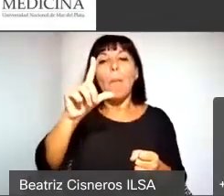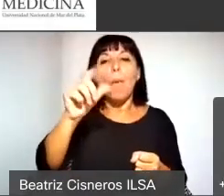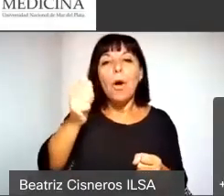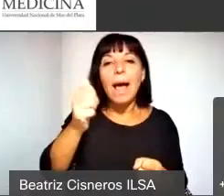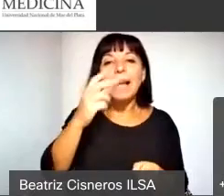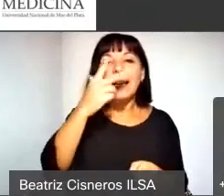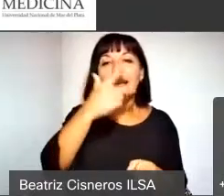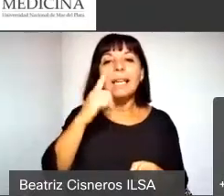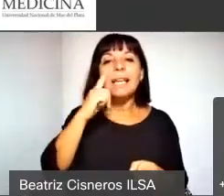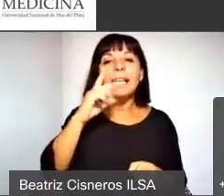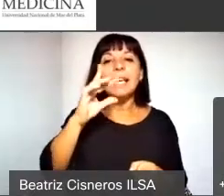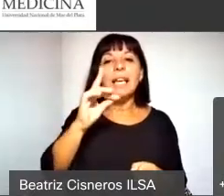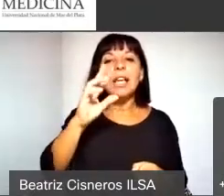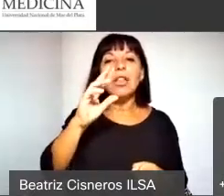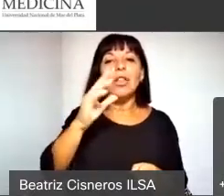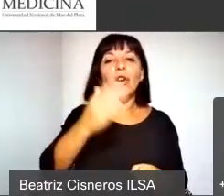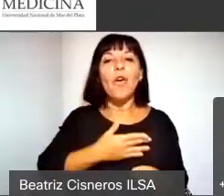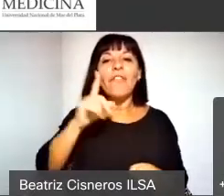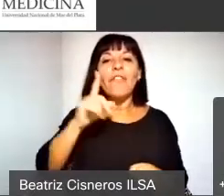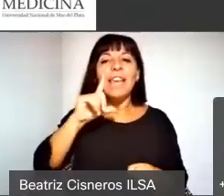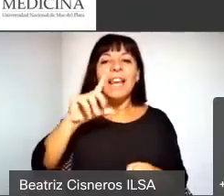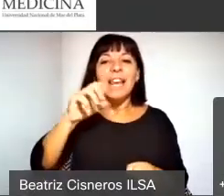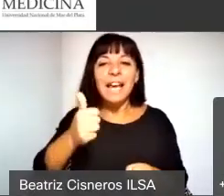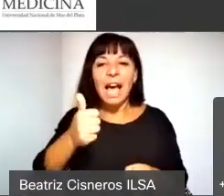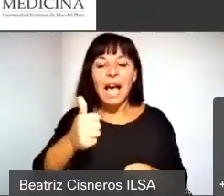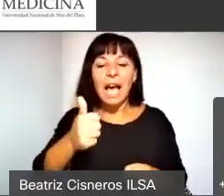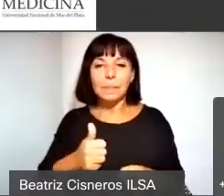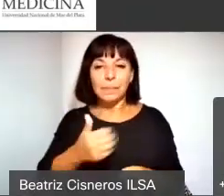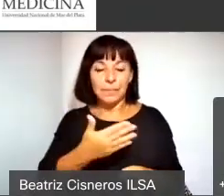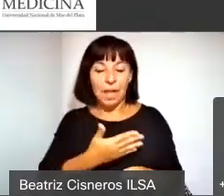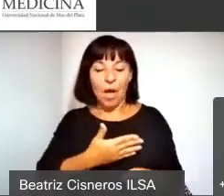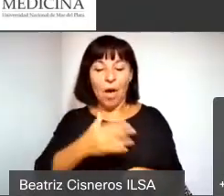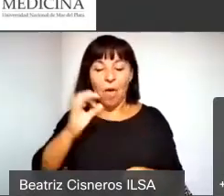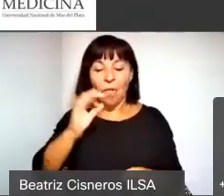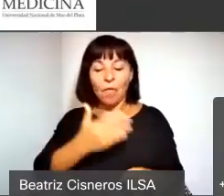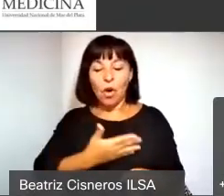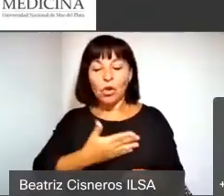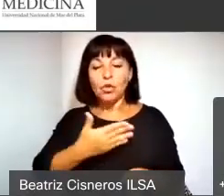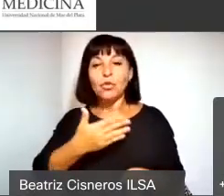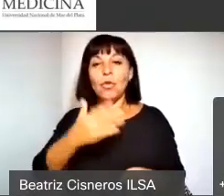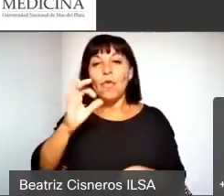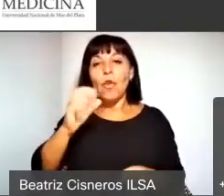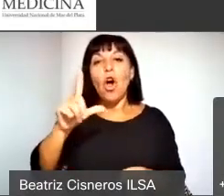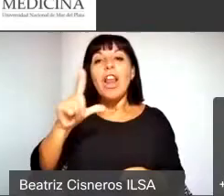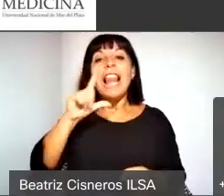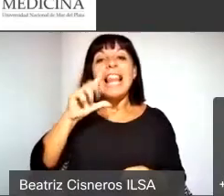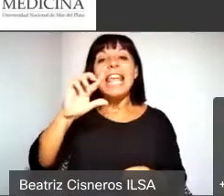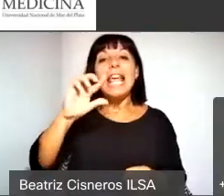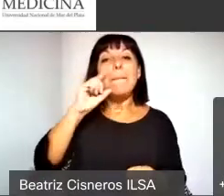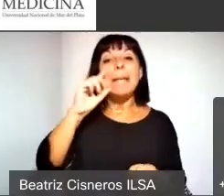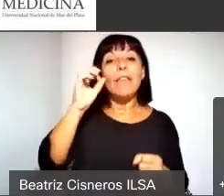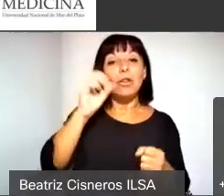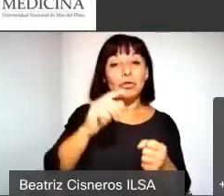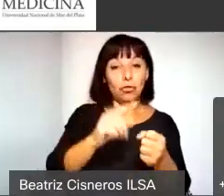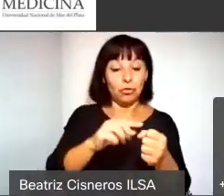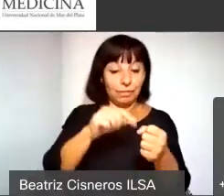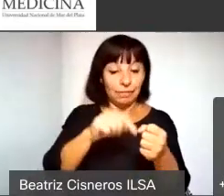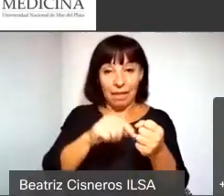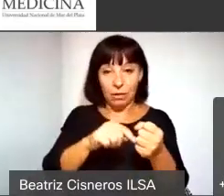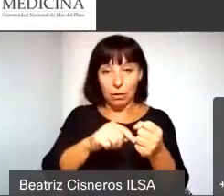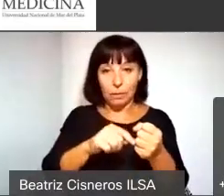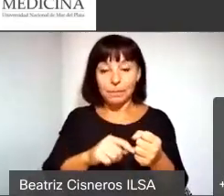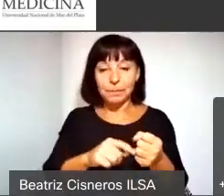hidrofílica, contiene el grupo fosfato, por eso son fosfolípidos. Y los lípidos, que están representados por estas